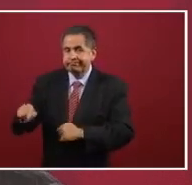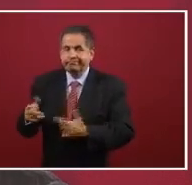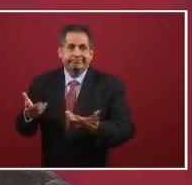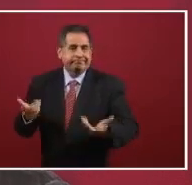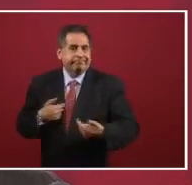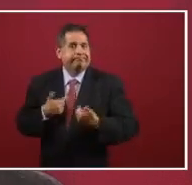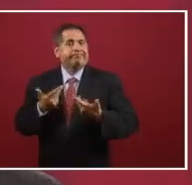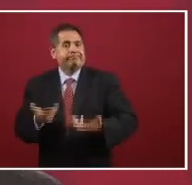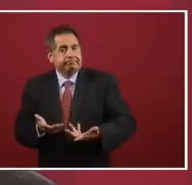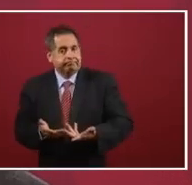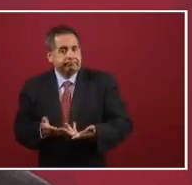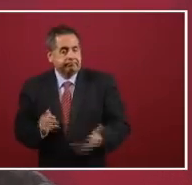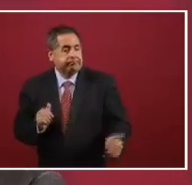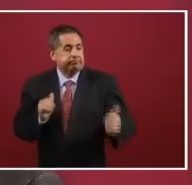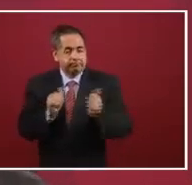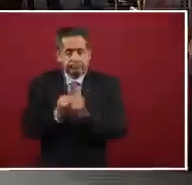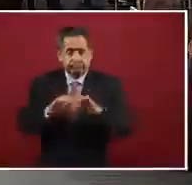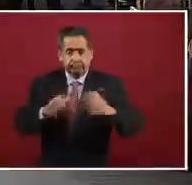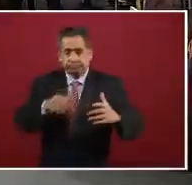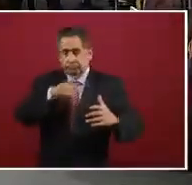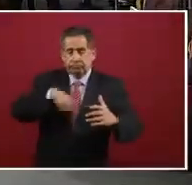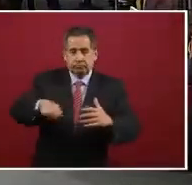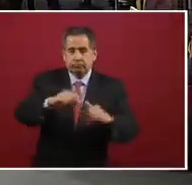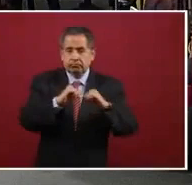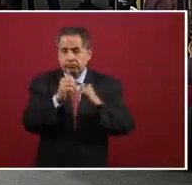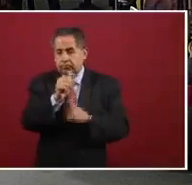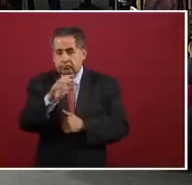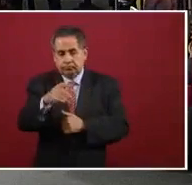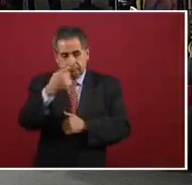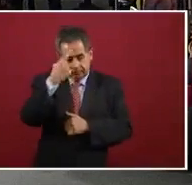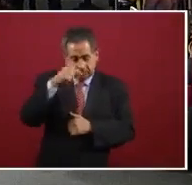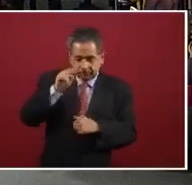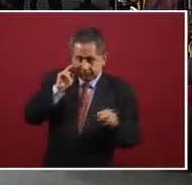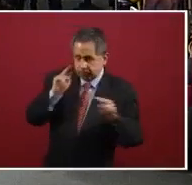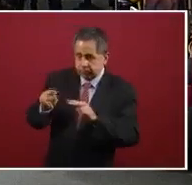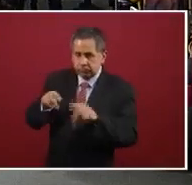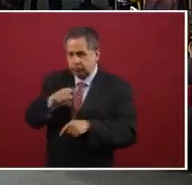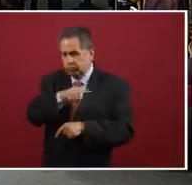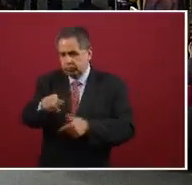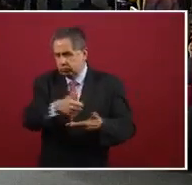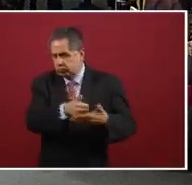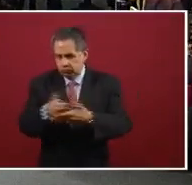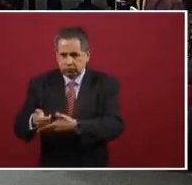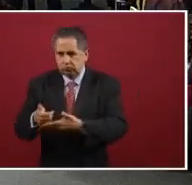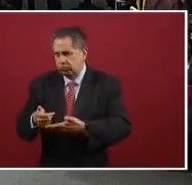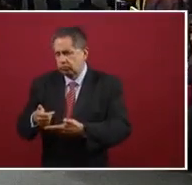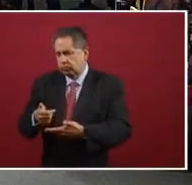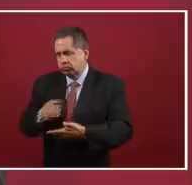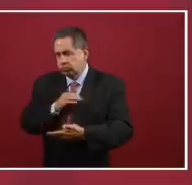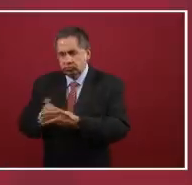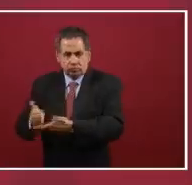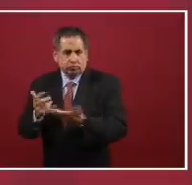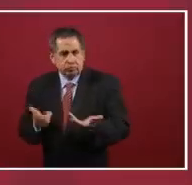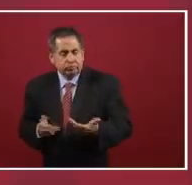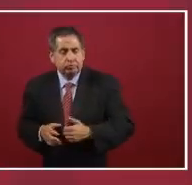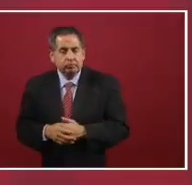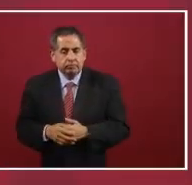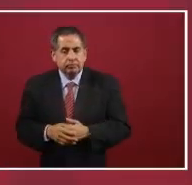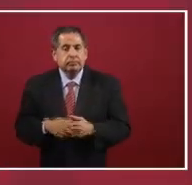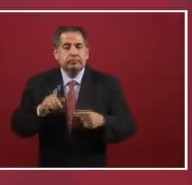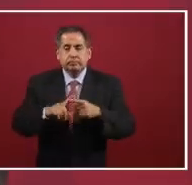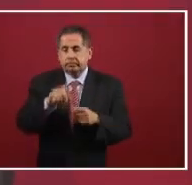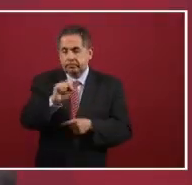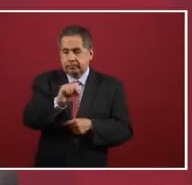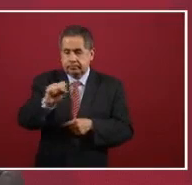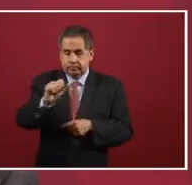con toda una red que esa sí es de la sociedad civil para que esto se pueda hacer por parte de ellos o nos ayuden en eso. Entonces, está participando la Secretaría